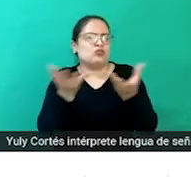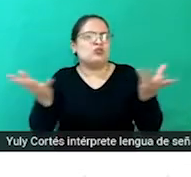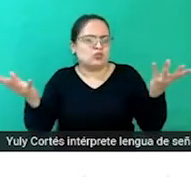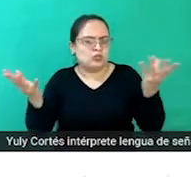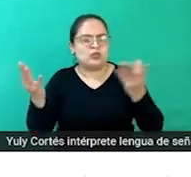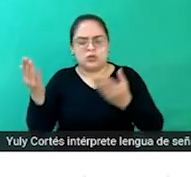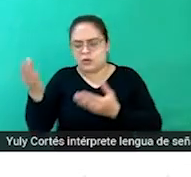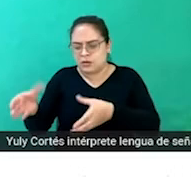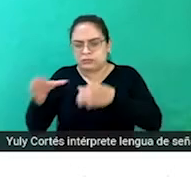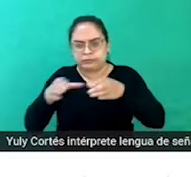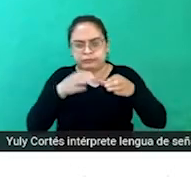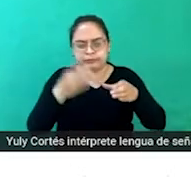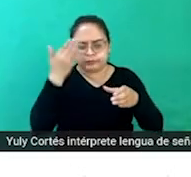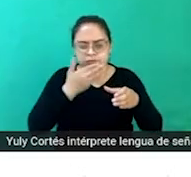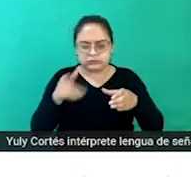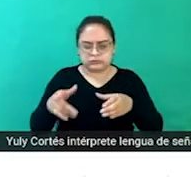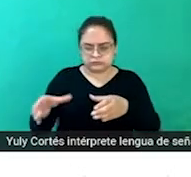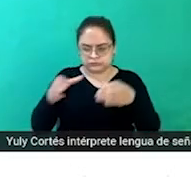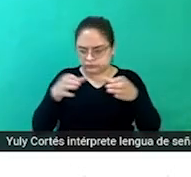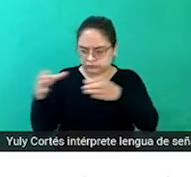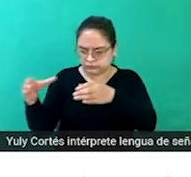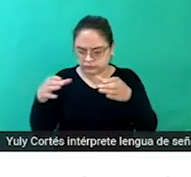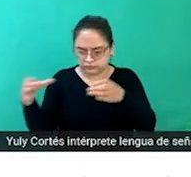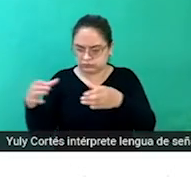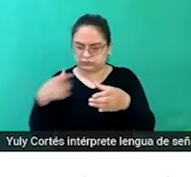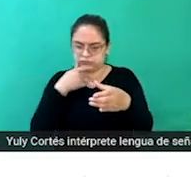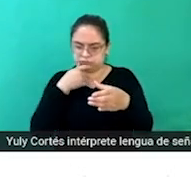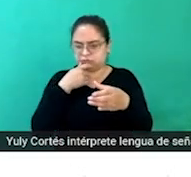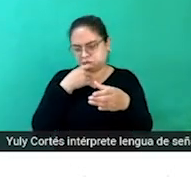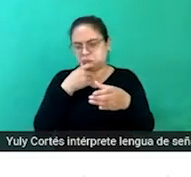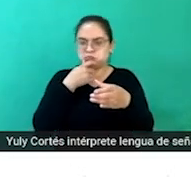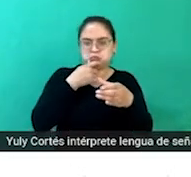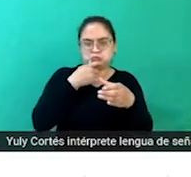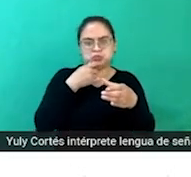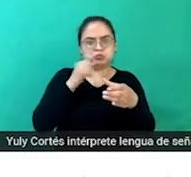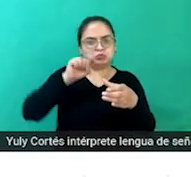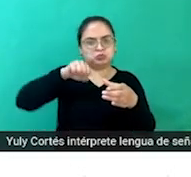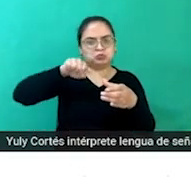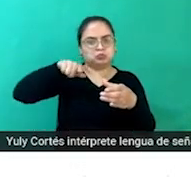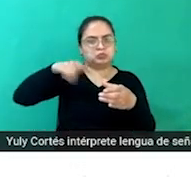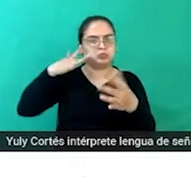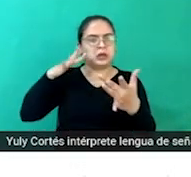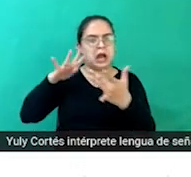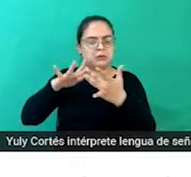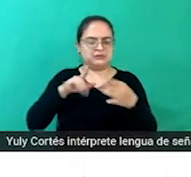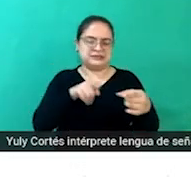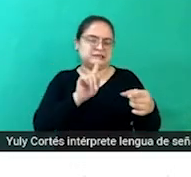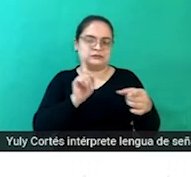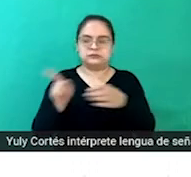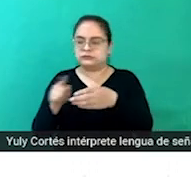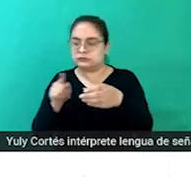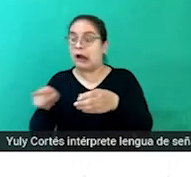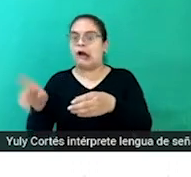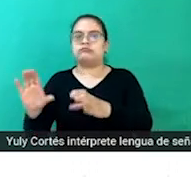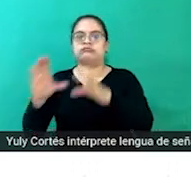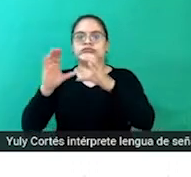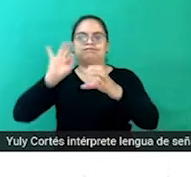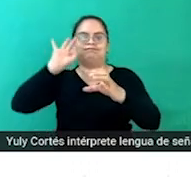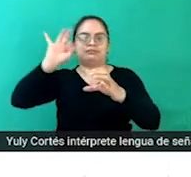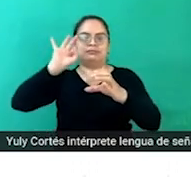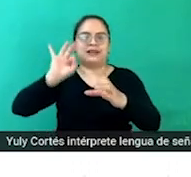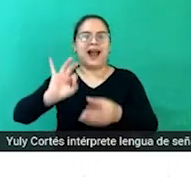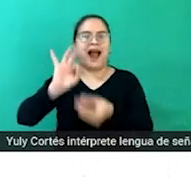etcétera, hasta que finalmente se llegaba a un producto que alcanzara las expectativas en calidad